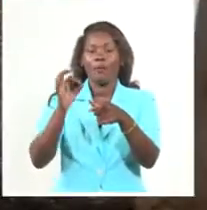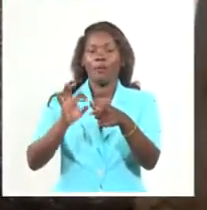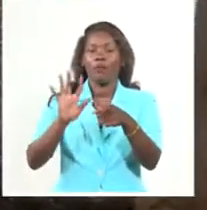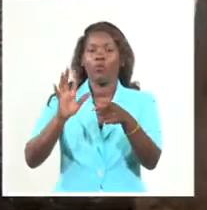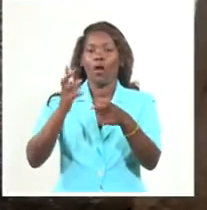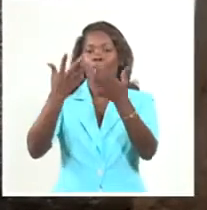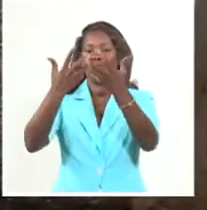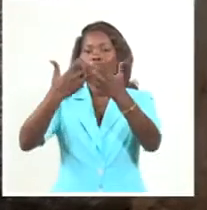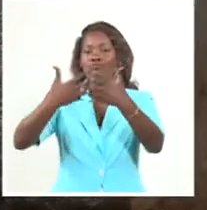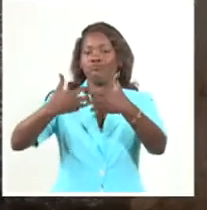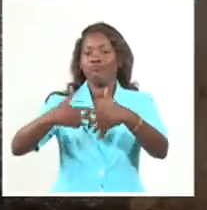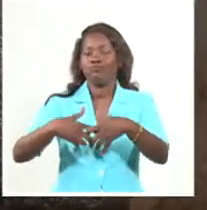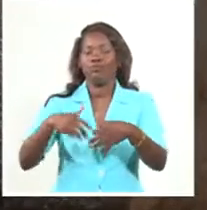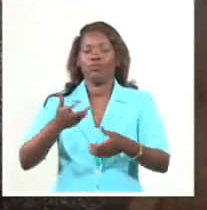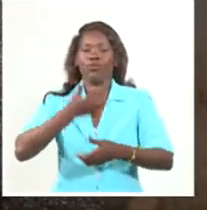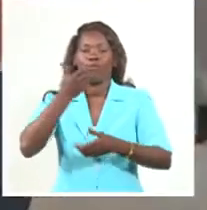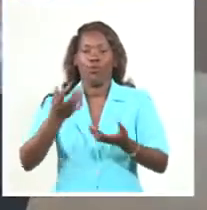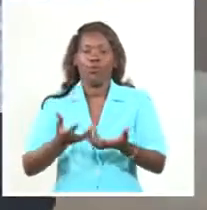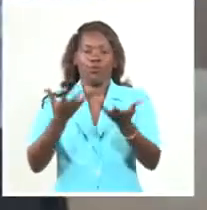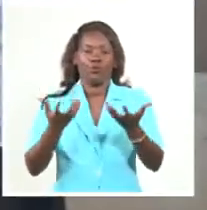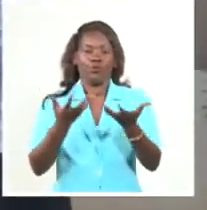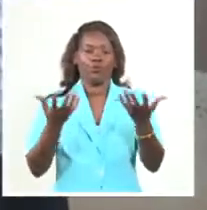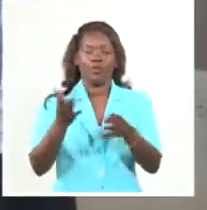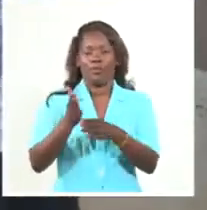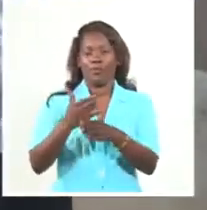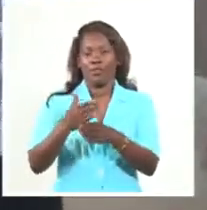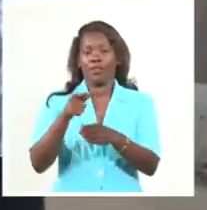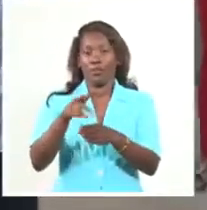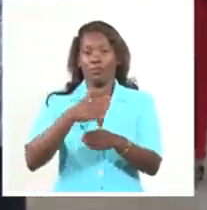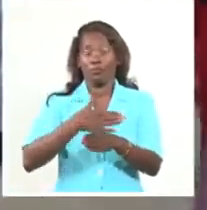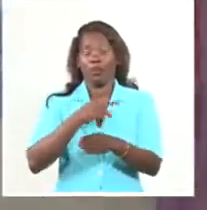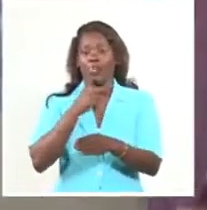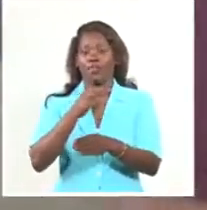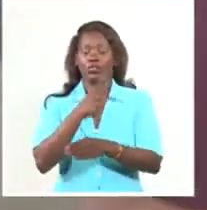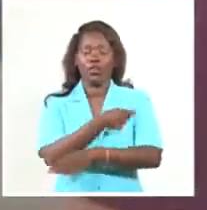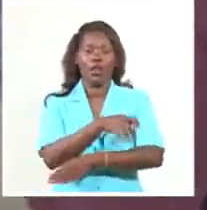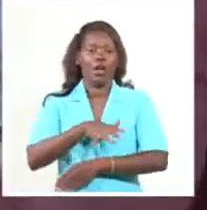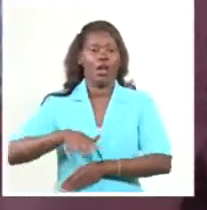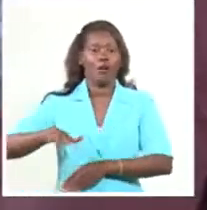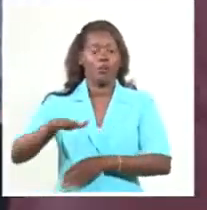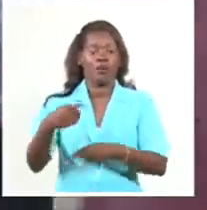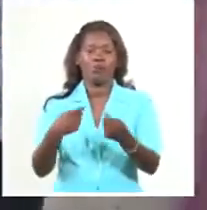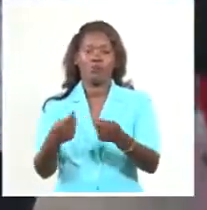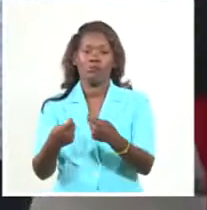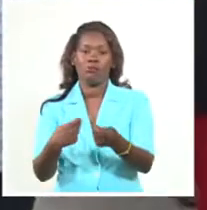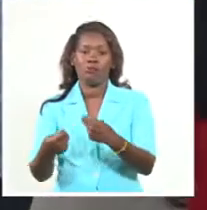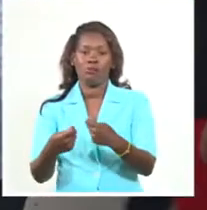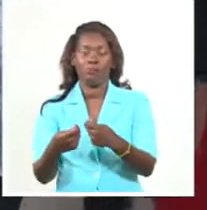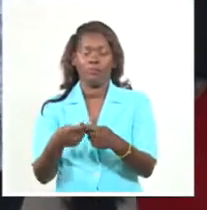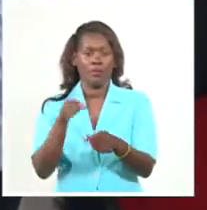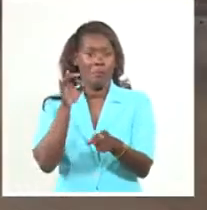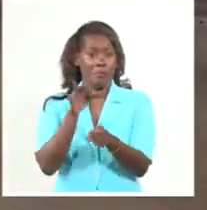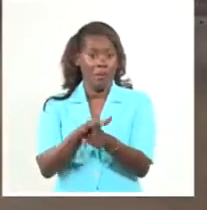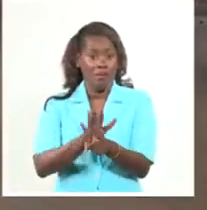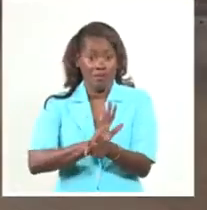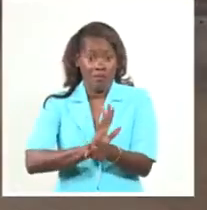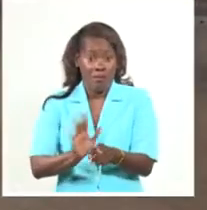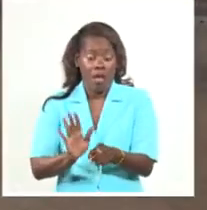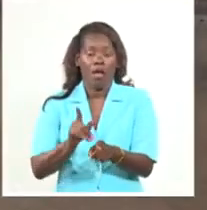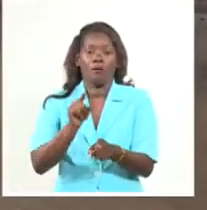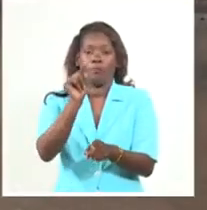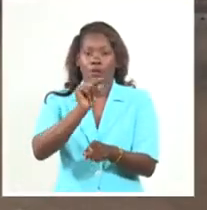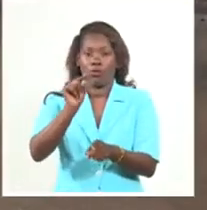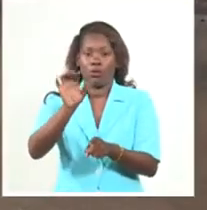hortalizas, no solo de esta comunidad, sino también de todo el municipio. Una vez en funcionamiento, dará empleo a 30